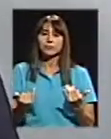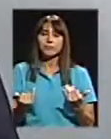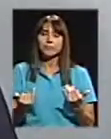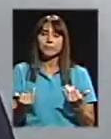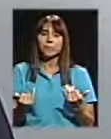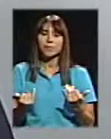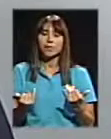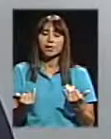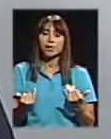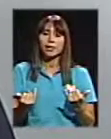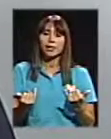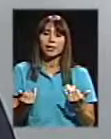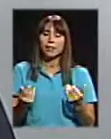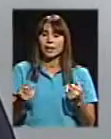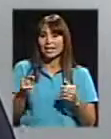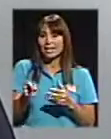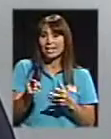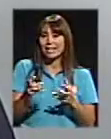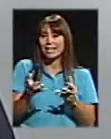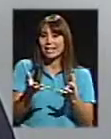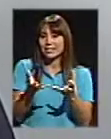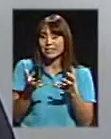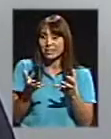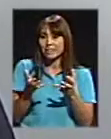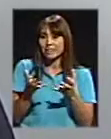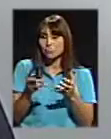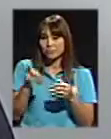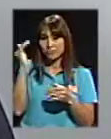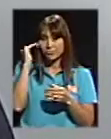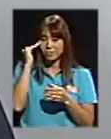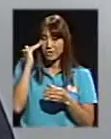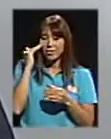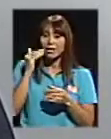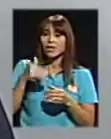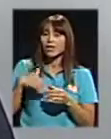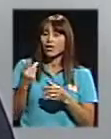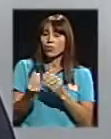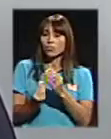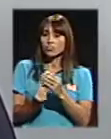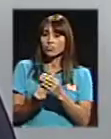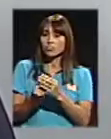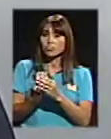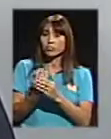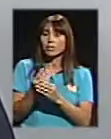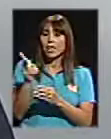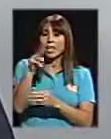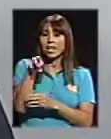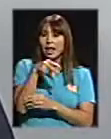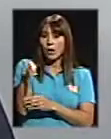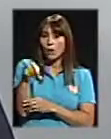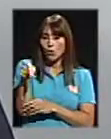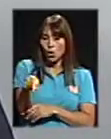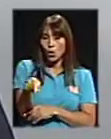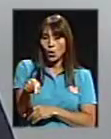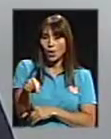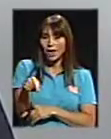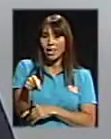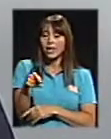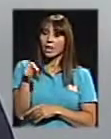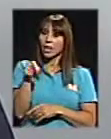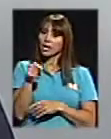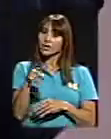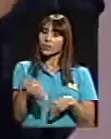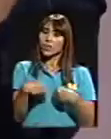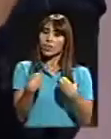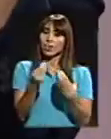que se buscó como un elemento, y por cierto, en la construcción del euro, esto de darle credibilidad a una moneda que se